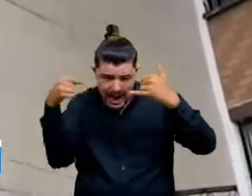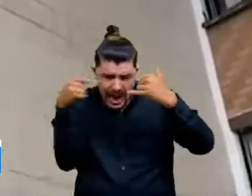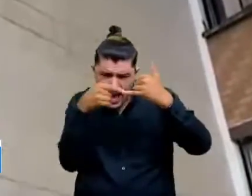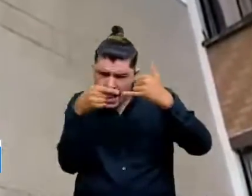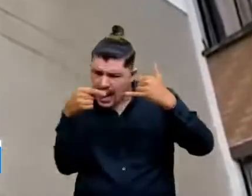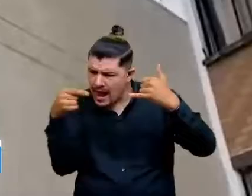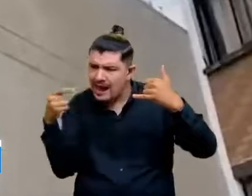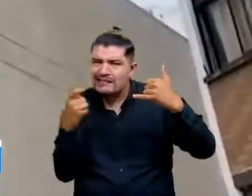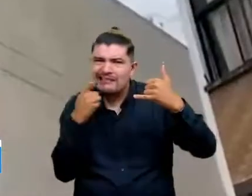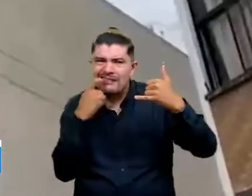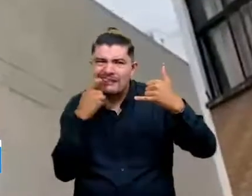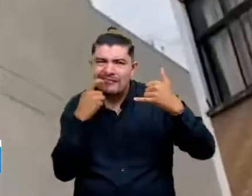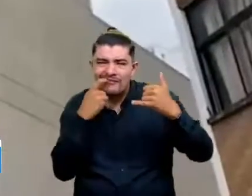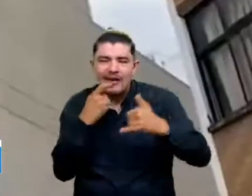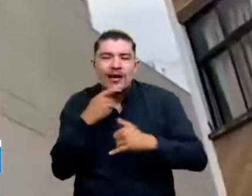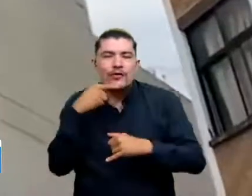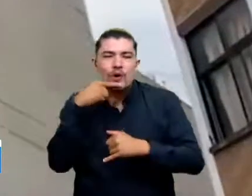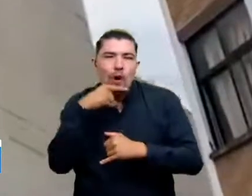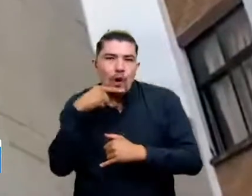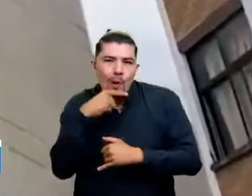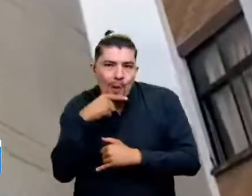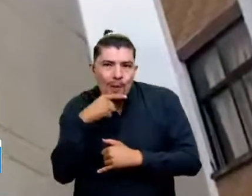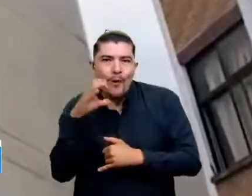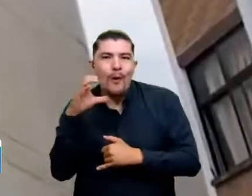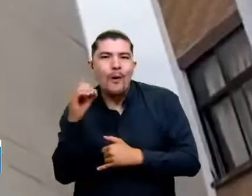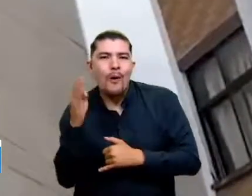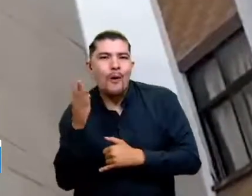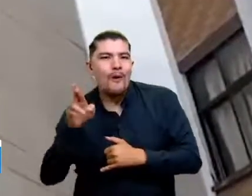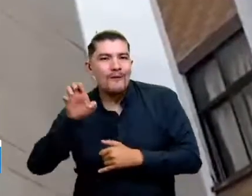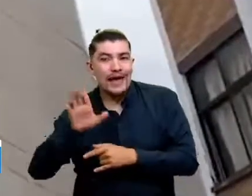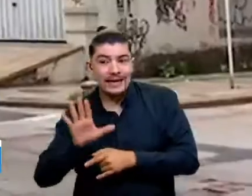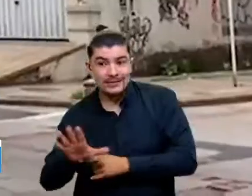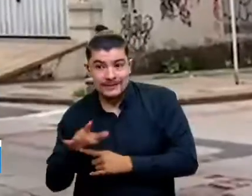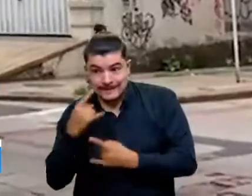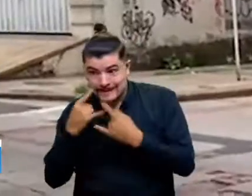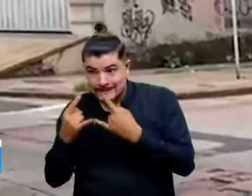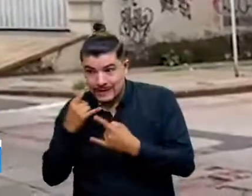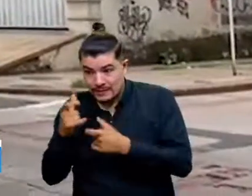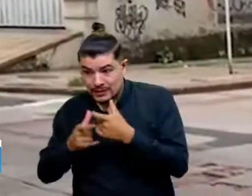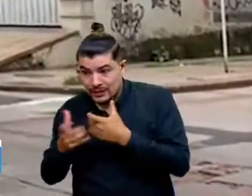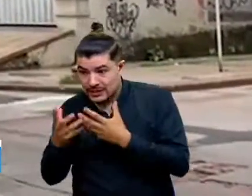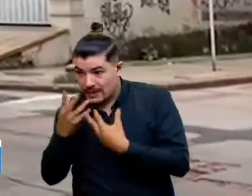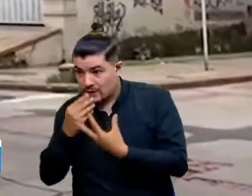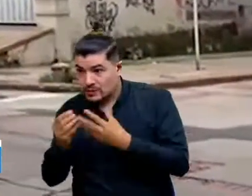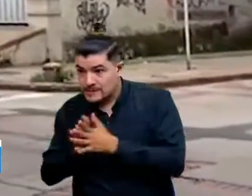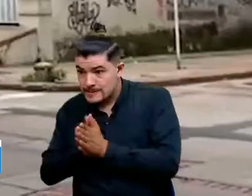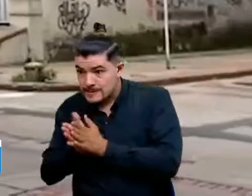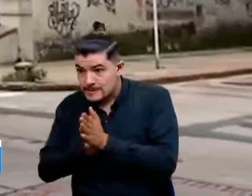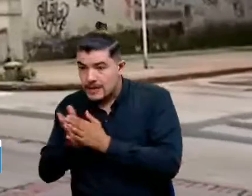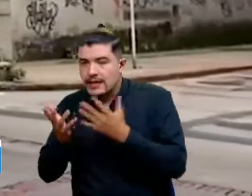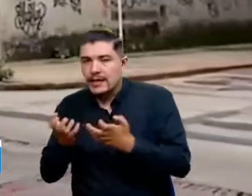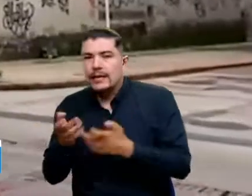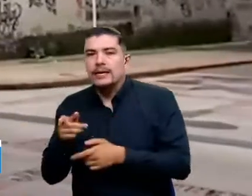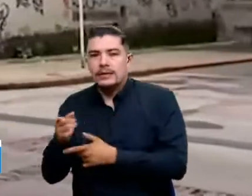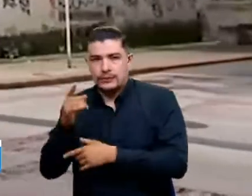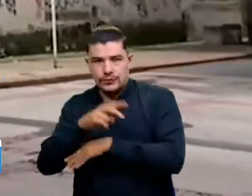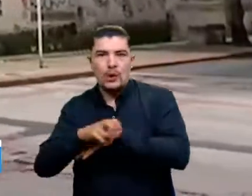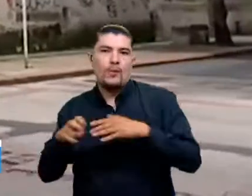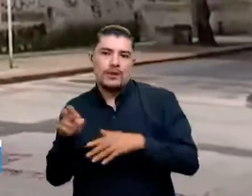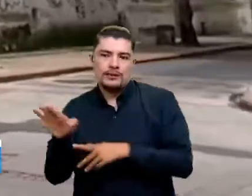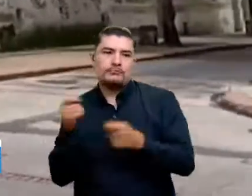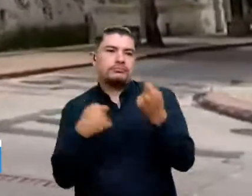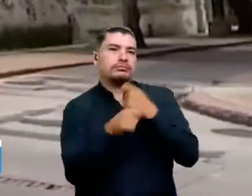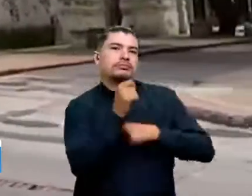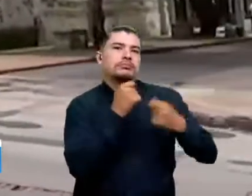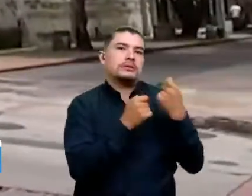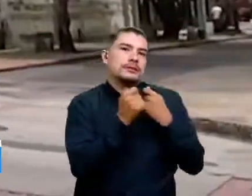elemento muy tentativo para los mismos reducidores o ladrones que vienen a acechar este sector y todos